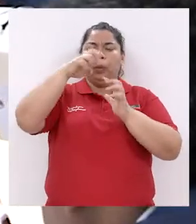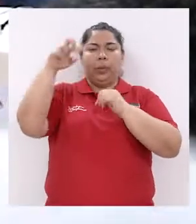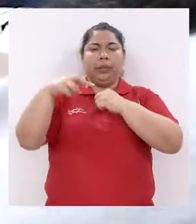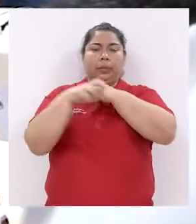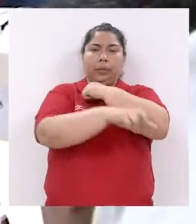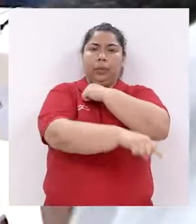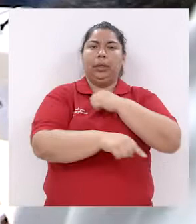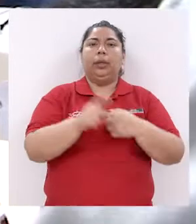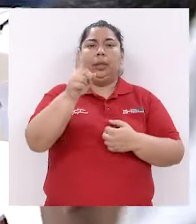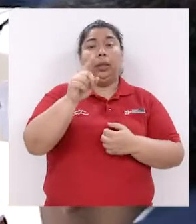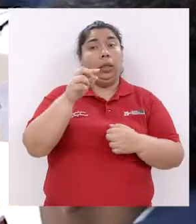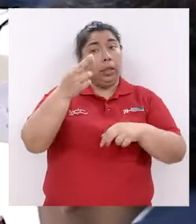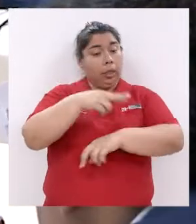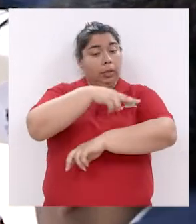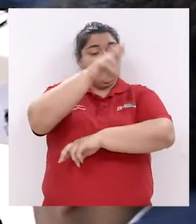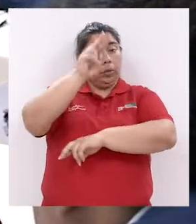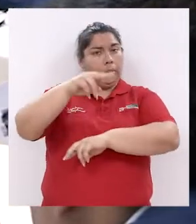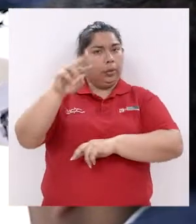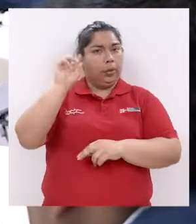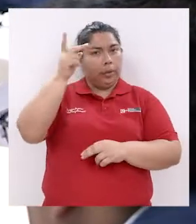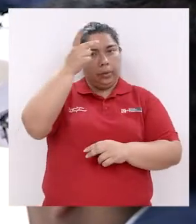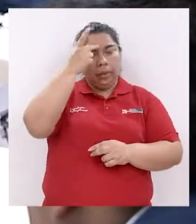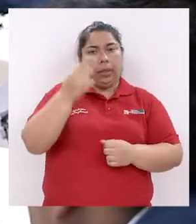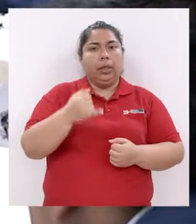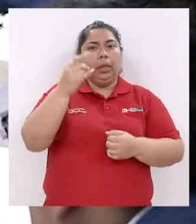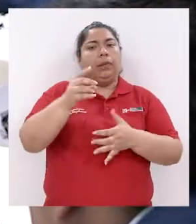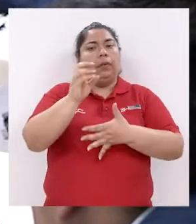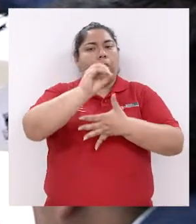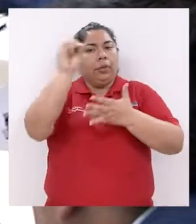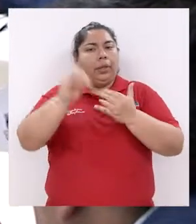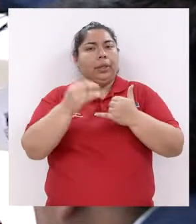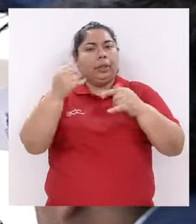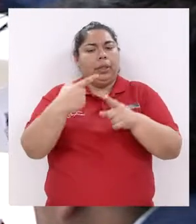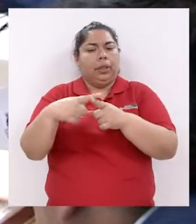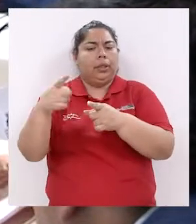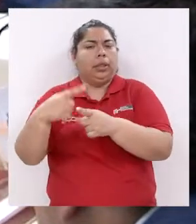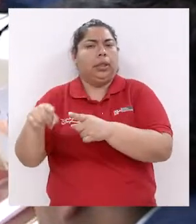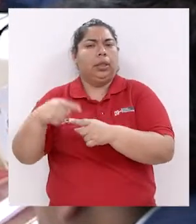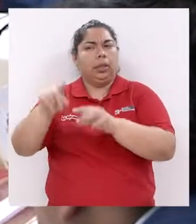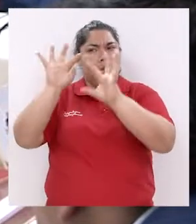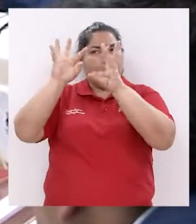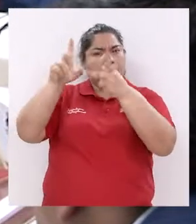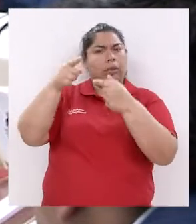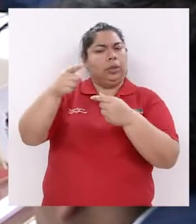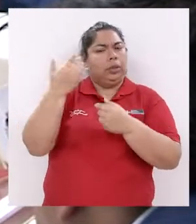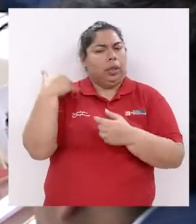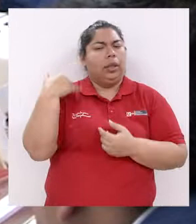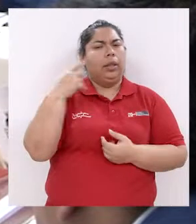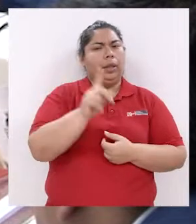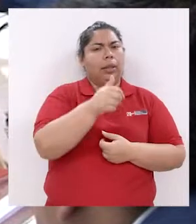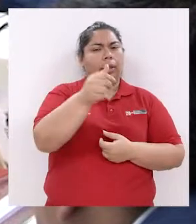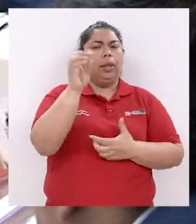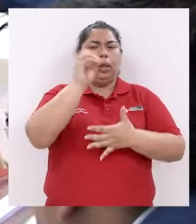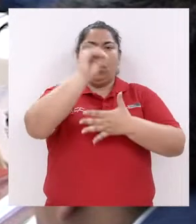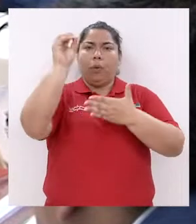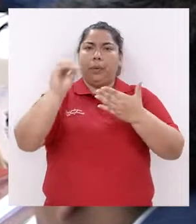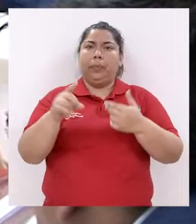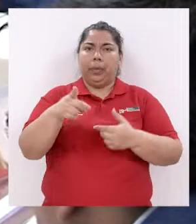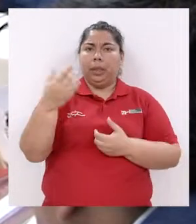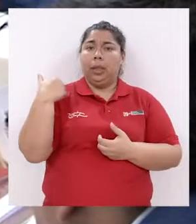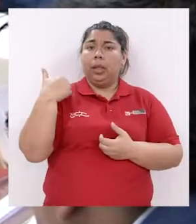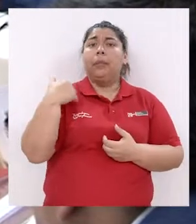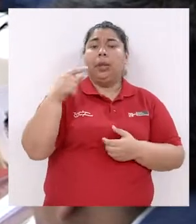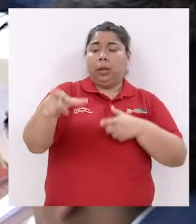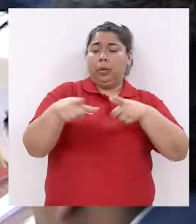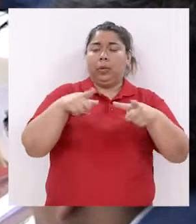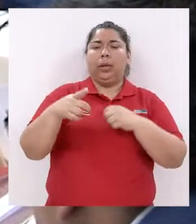así como los gobiernos regionales a través de las OREDIS y las distintas unidades orgánicas que tienen y las OMAPED también